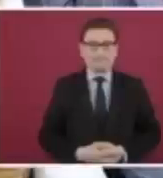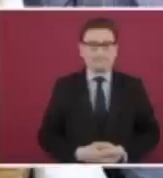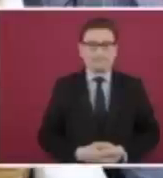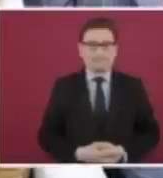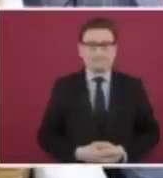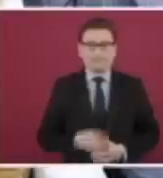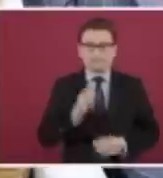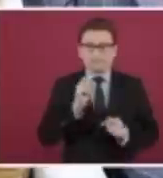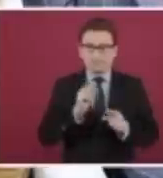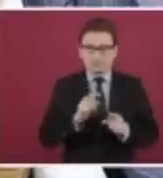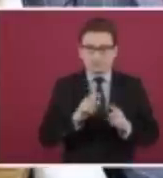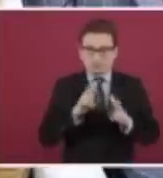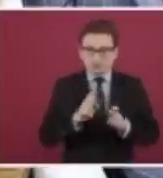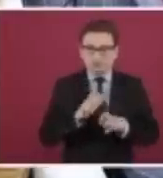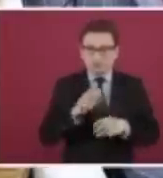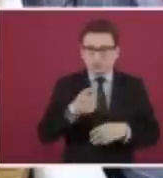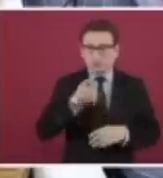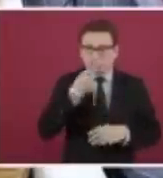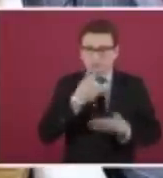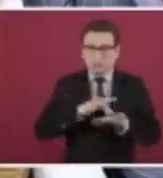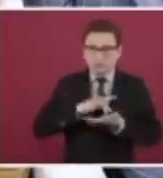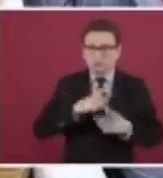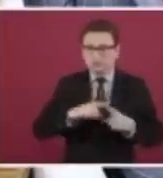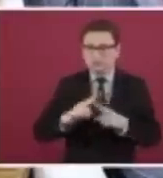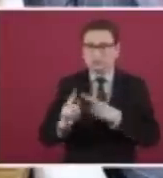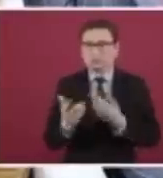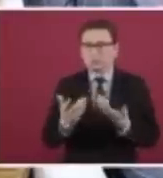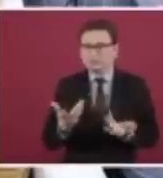Con este asunto de las medicinas,